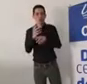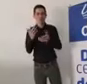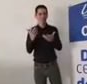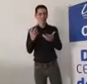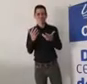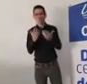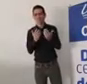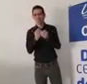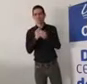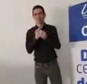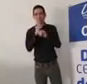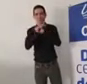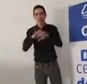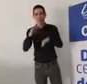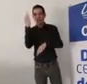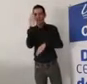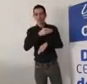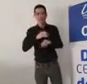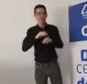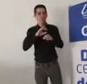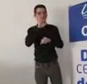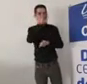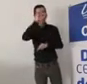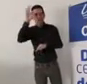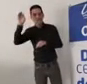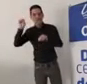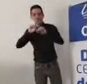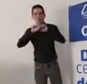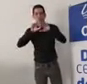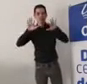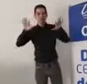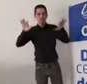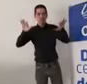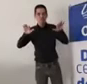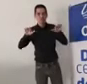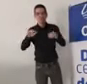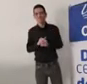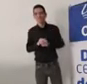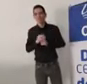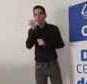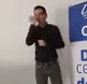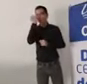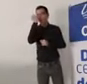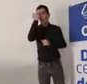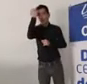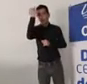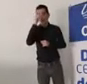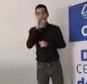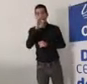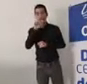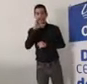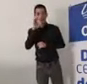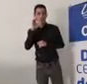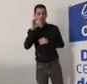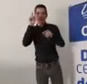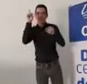news en esta democracia digital del siglo XXI. Y perdimos, y pues uno se pregunta, ¿por qué pierde la paz en un país que ha vivido la guerra por